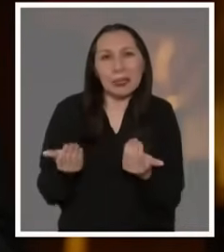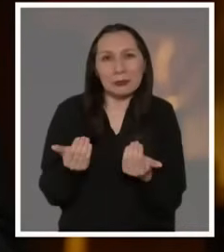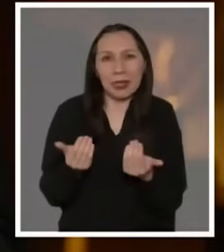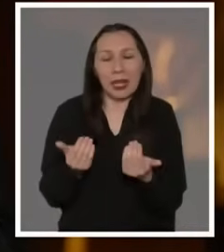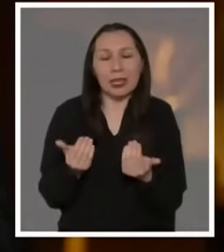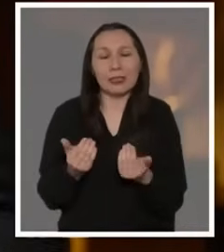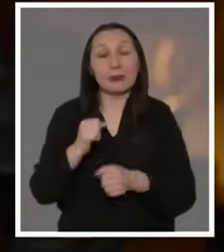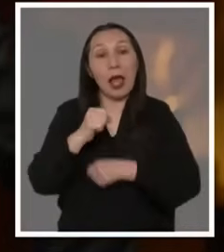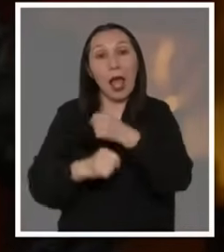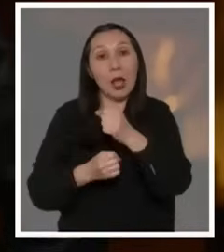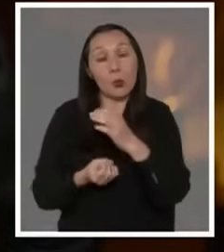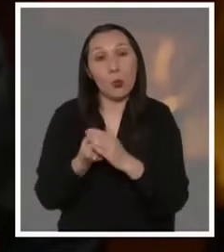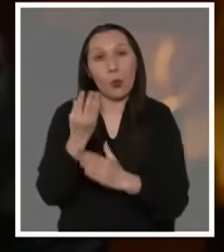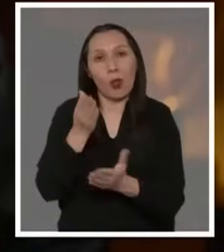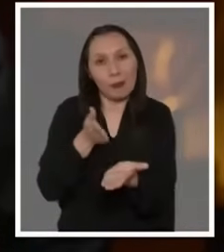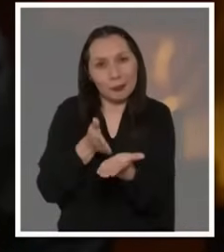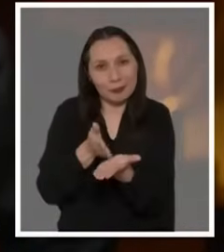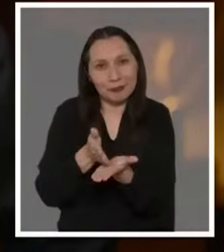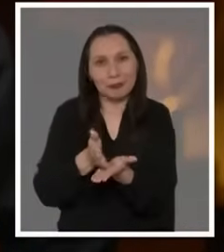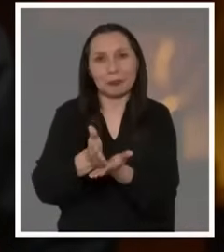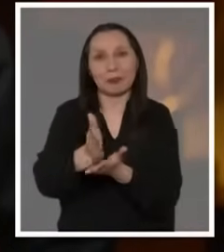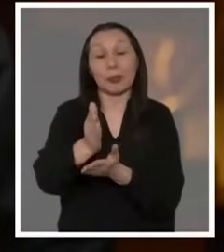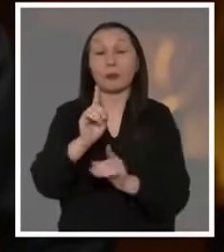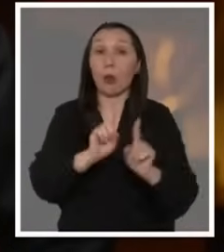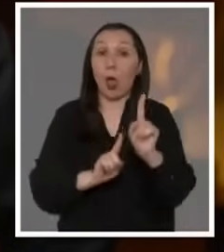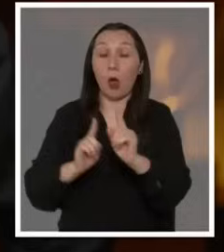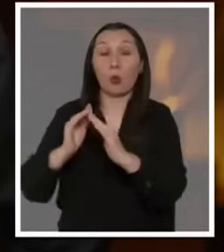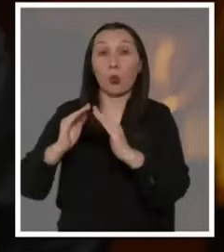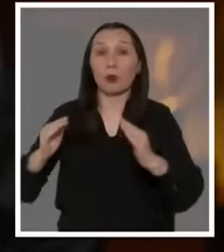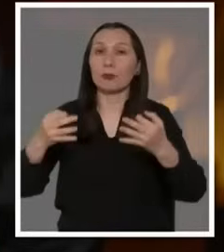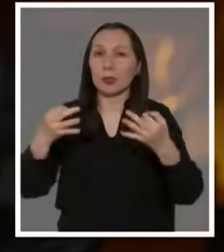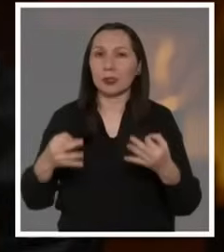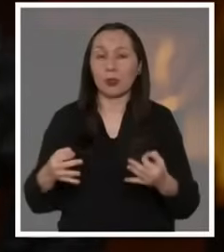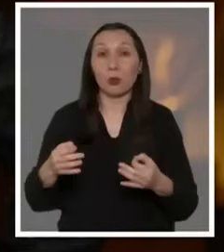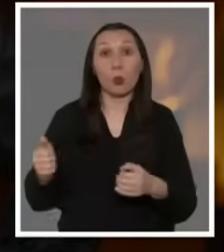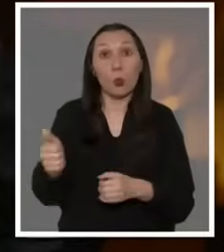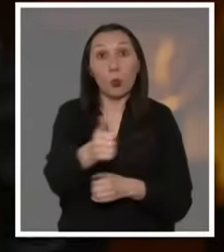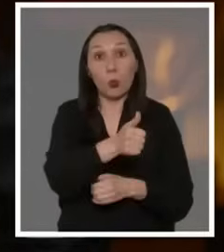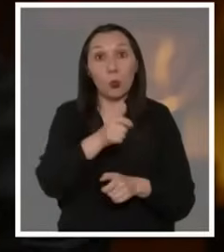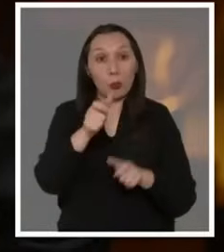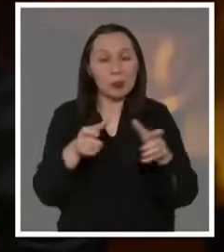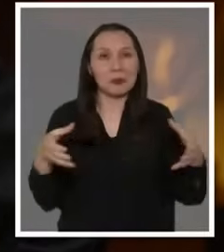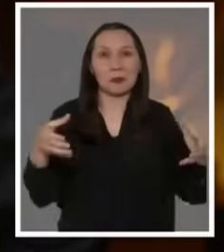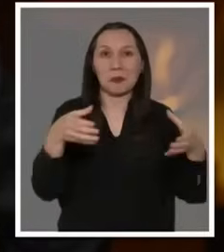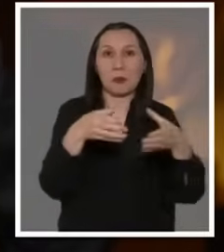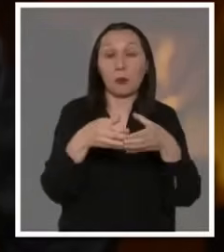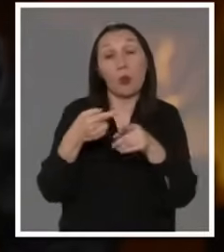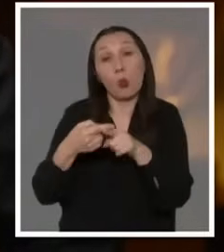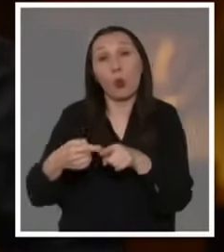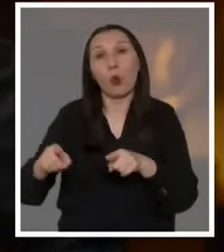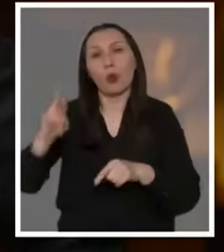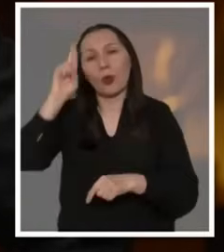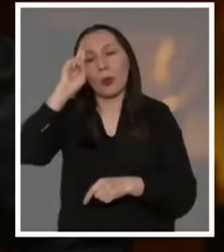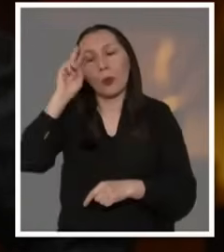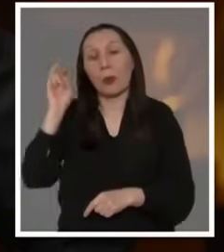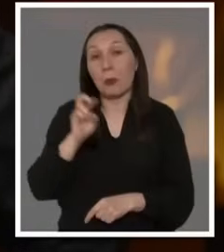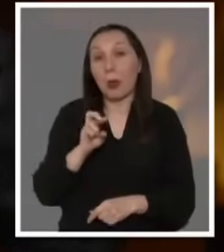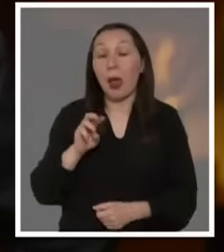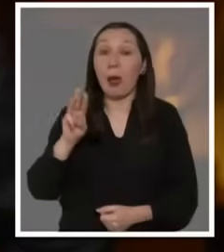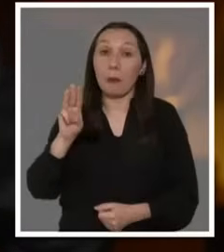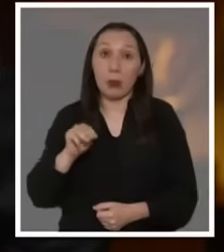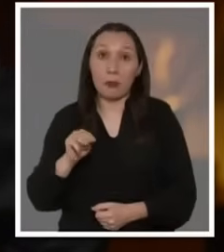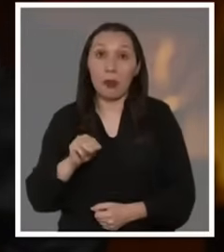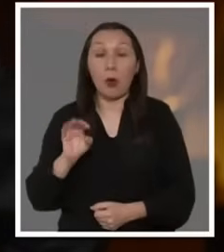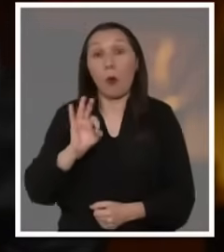esperanzas para el año nuevo que se inicia. En algunos hogares de seguro estarán todos reunidos. En otros se recordará al padre, a